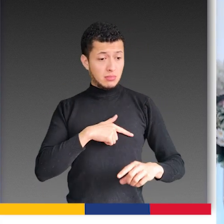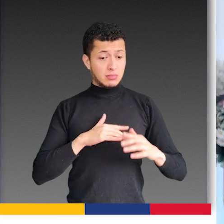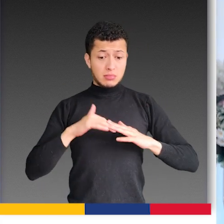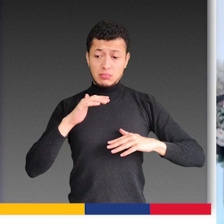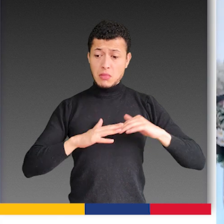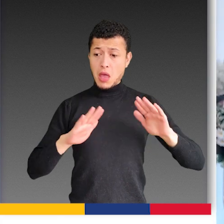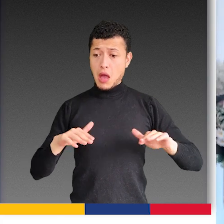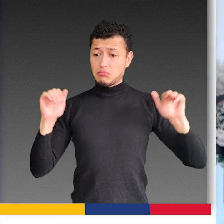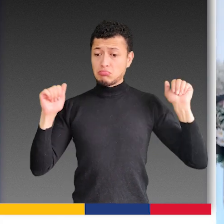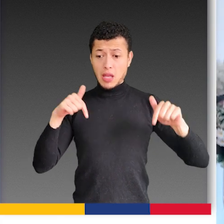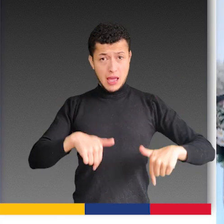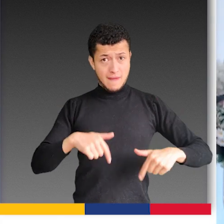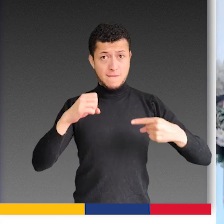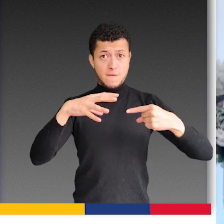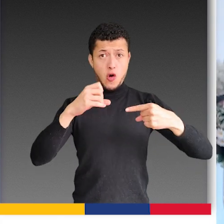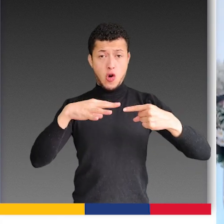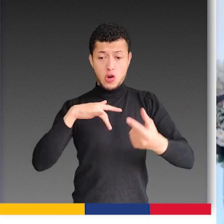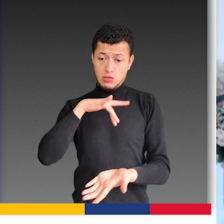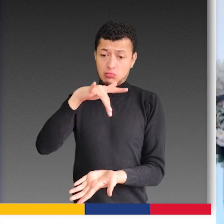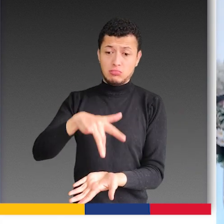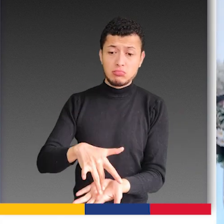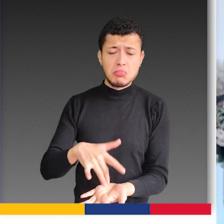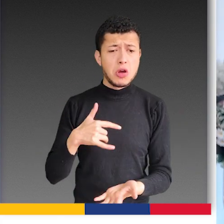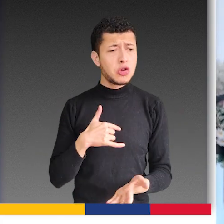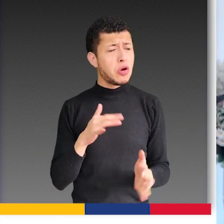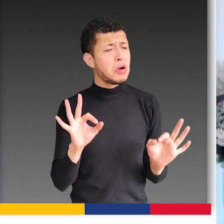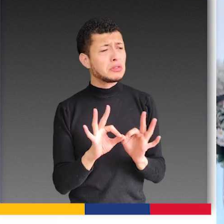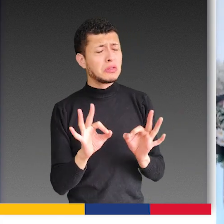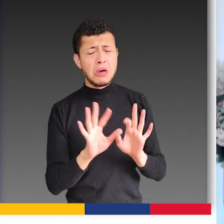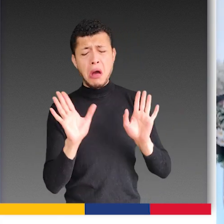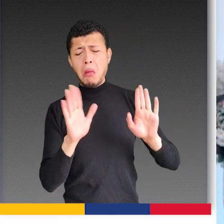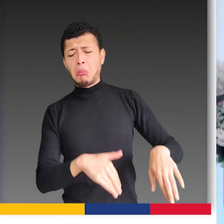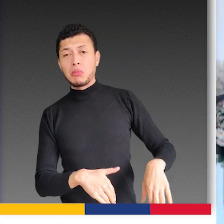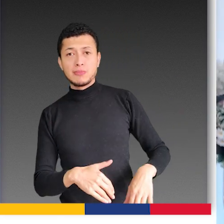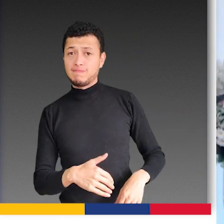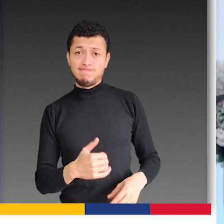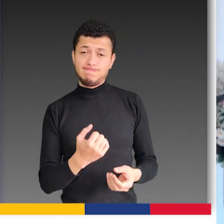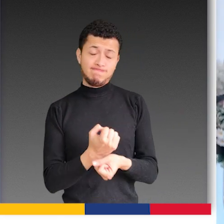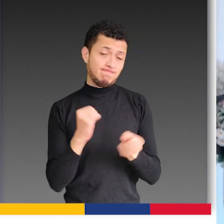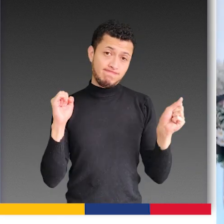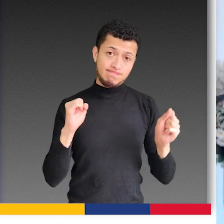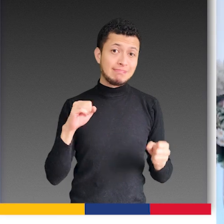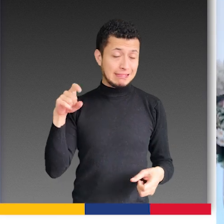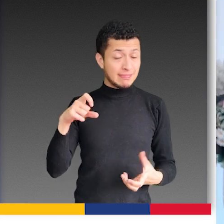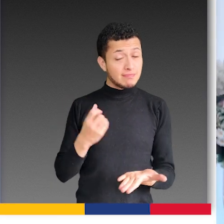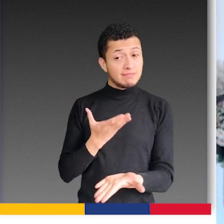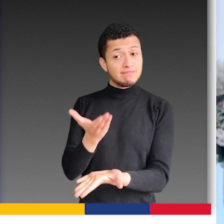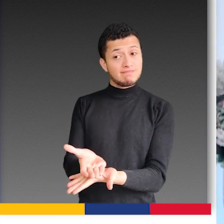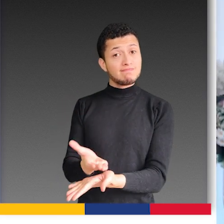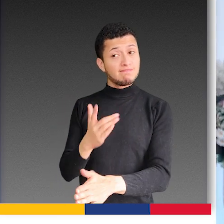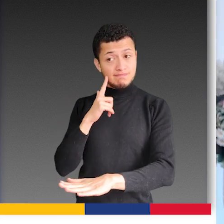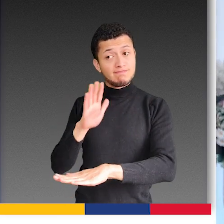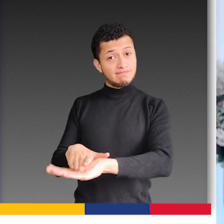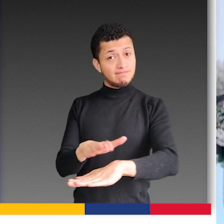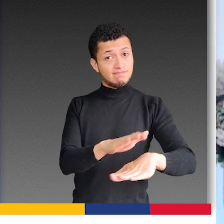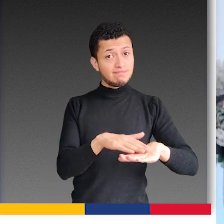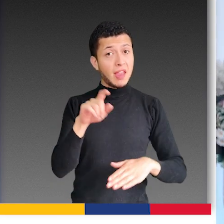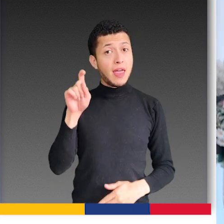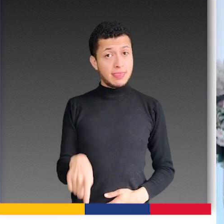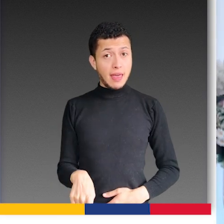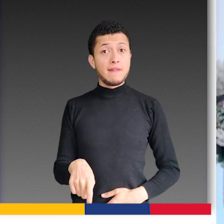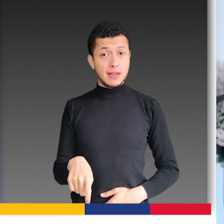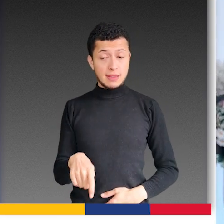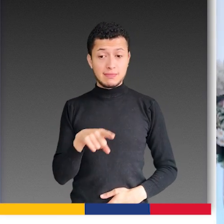podemos ser ajenos y en un foro como este yo no puedo simplemente dejar pasar